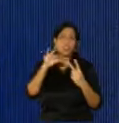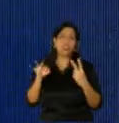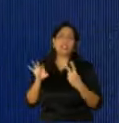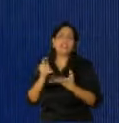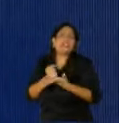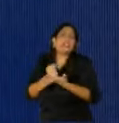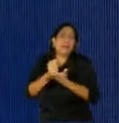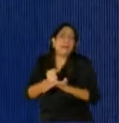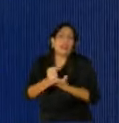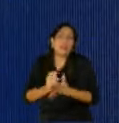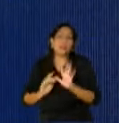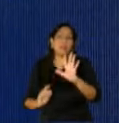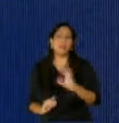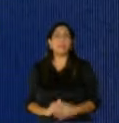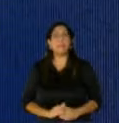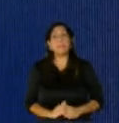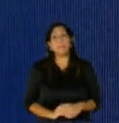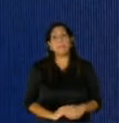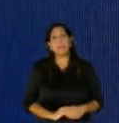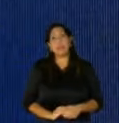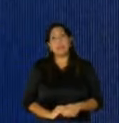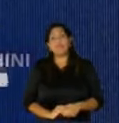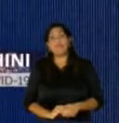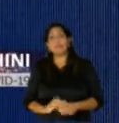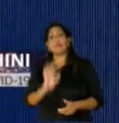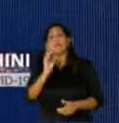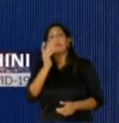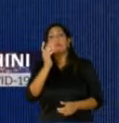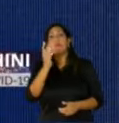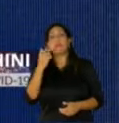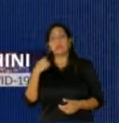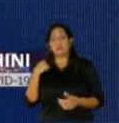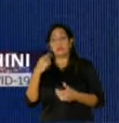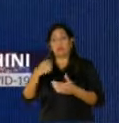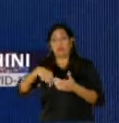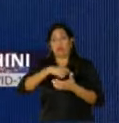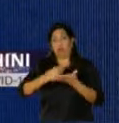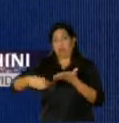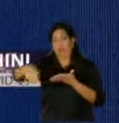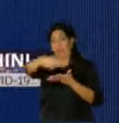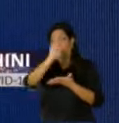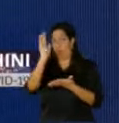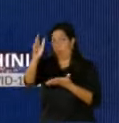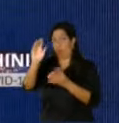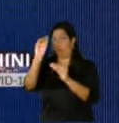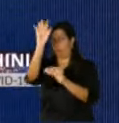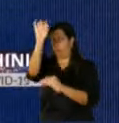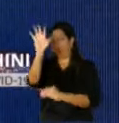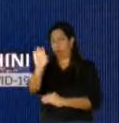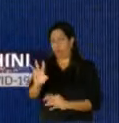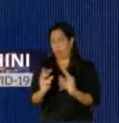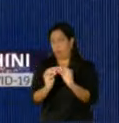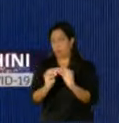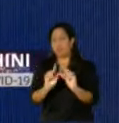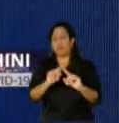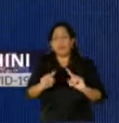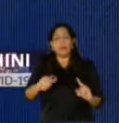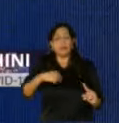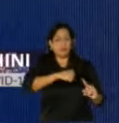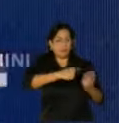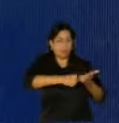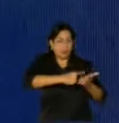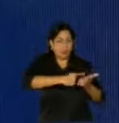tratamientos. Uno de los temas que nos planteamos para el programa de la semana que viene son unos protocolos que están,